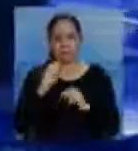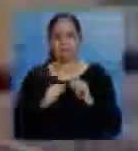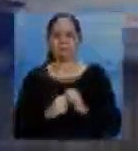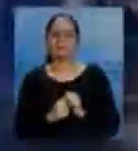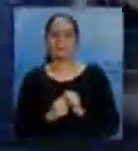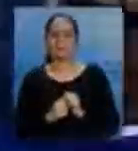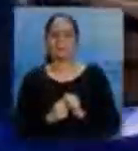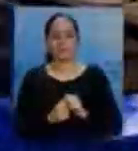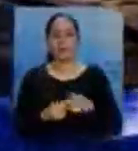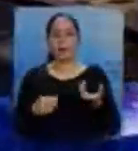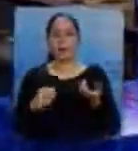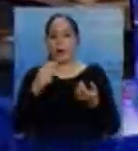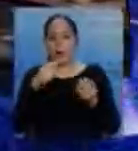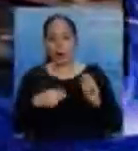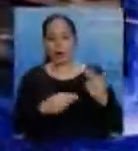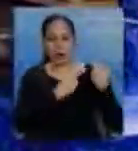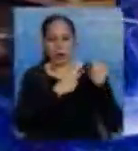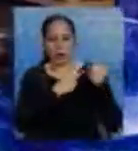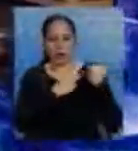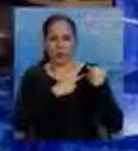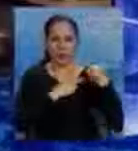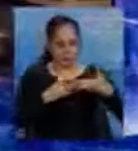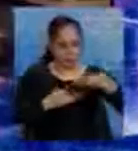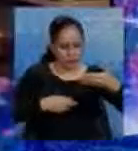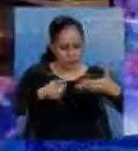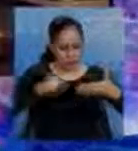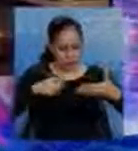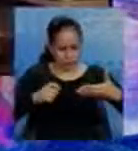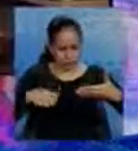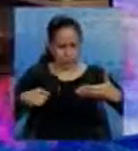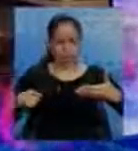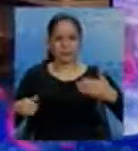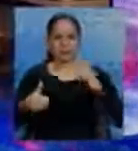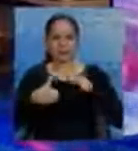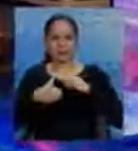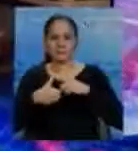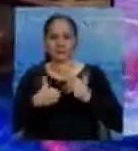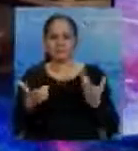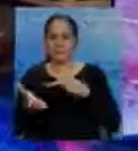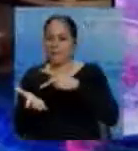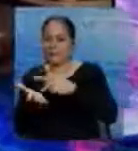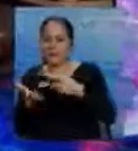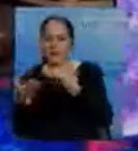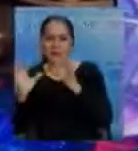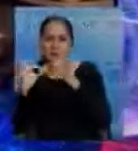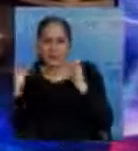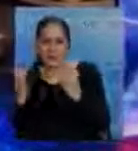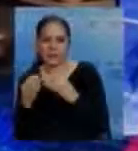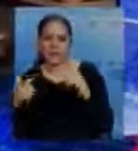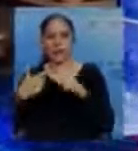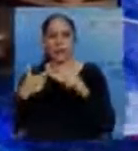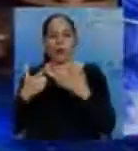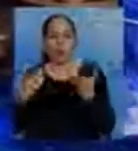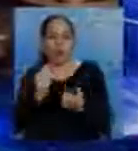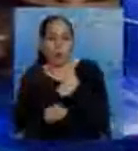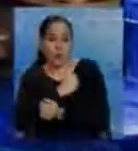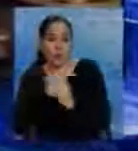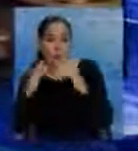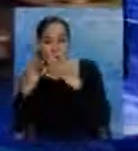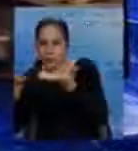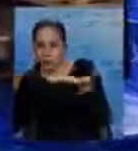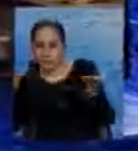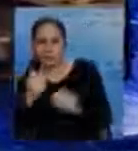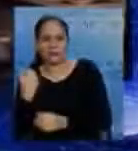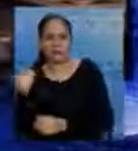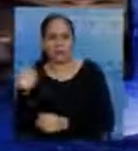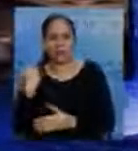para que resuelvan directamente trámites relacionados, por ejemplo, con cancelaciones de patrimonio familiar, posesiones efectivas, emancipación